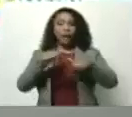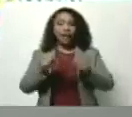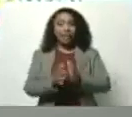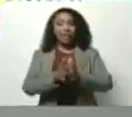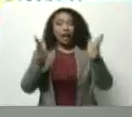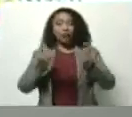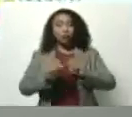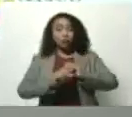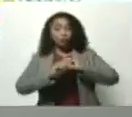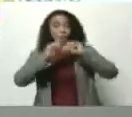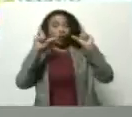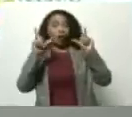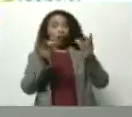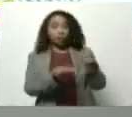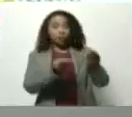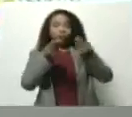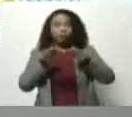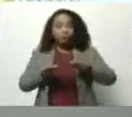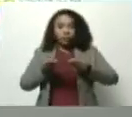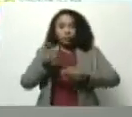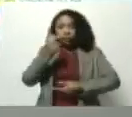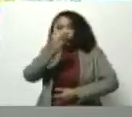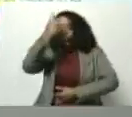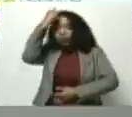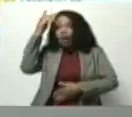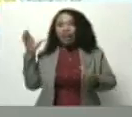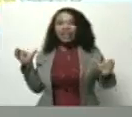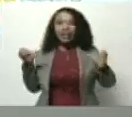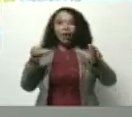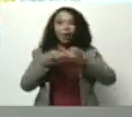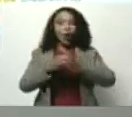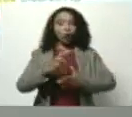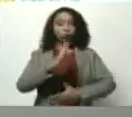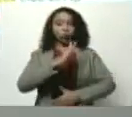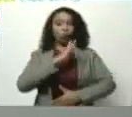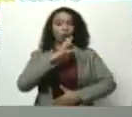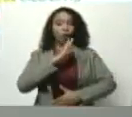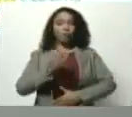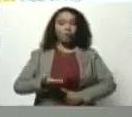sorpresa que me ha dado está en esta reunión tan distinguida